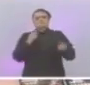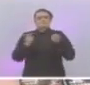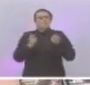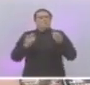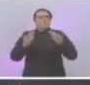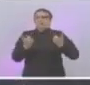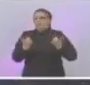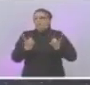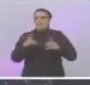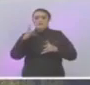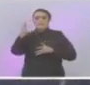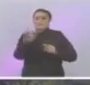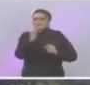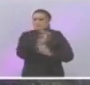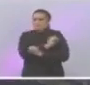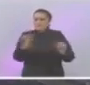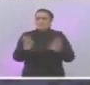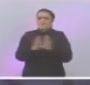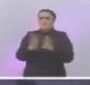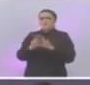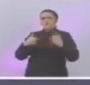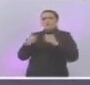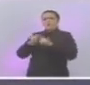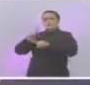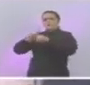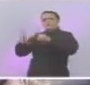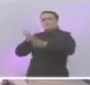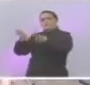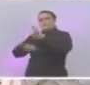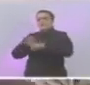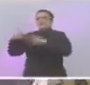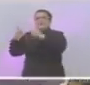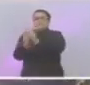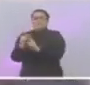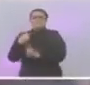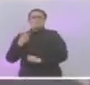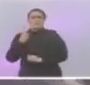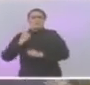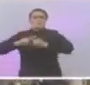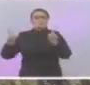habido ni habrá diferencias por el trato, por el origen partidario de la autoridad.